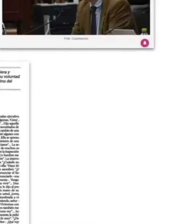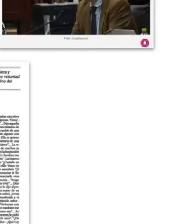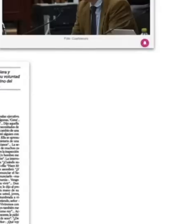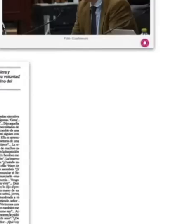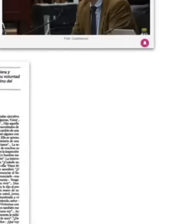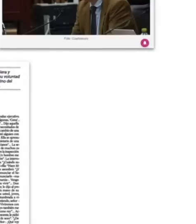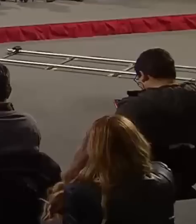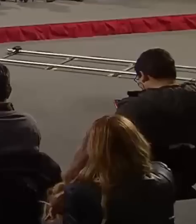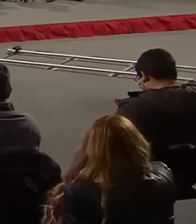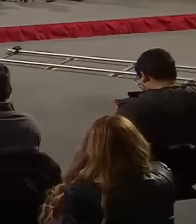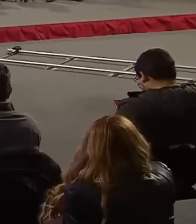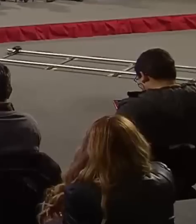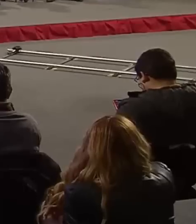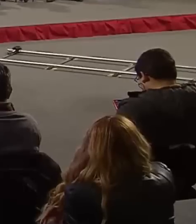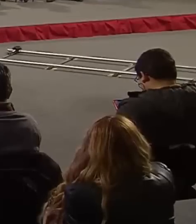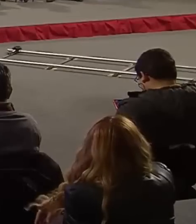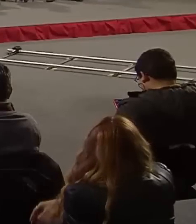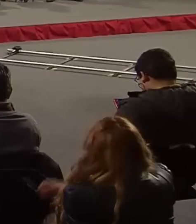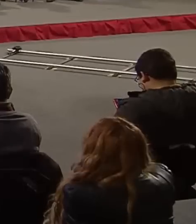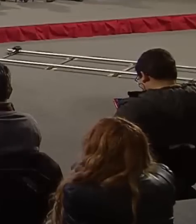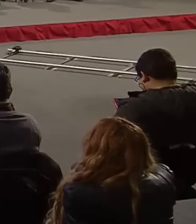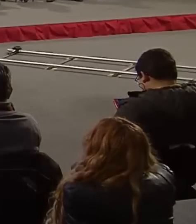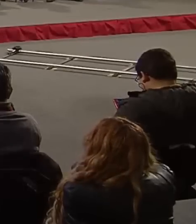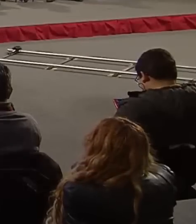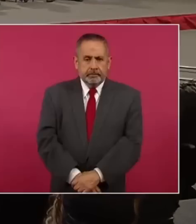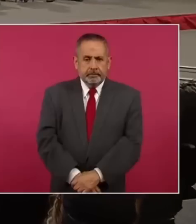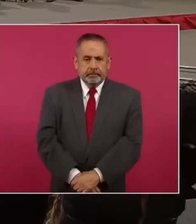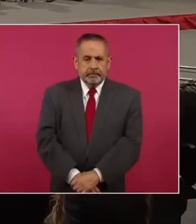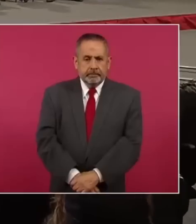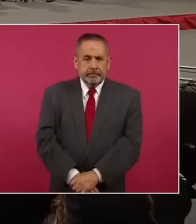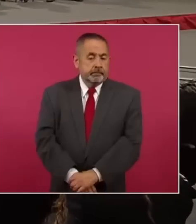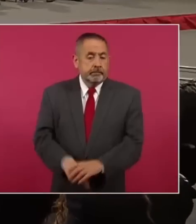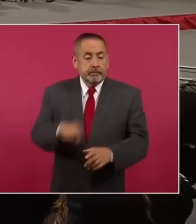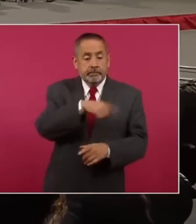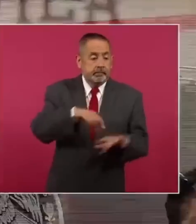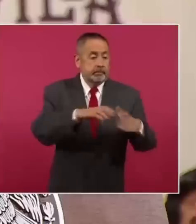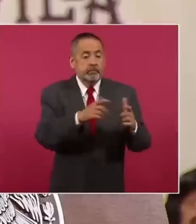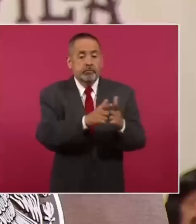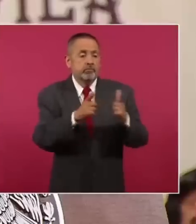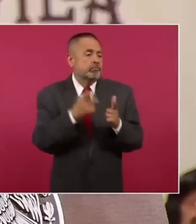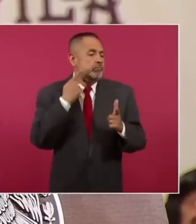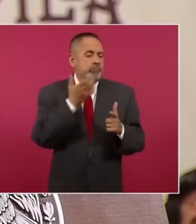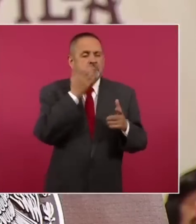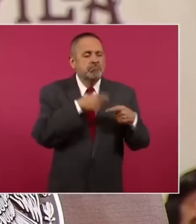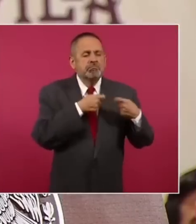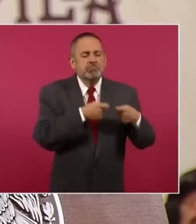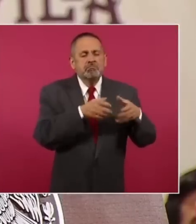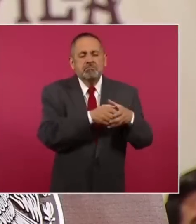la decisión los consejeros del INE, Lorenzo Córdoba y Ciro Murayama, la clase política conservadora y